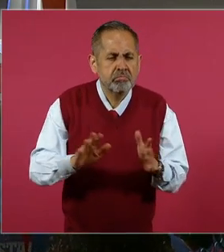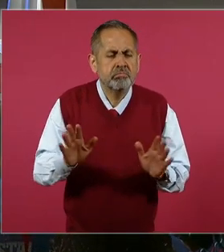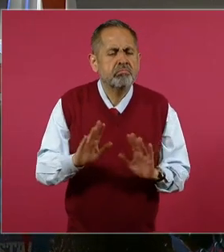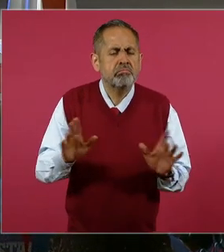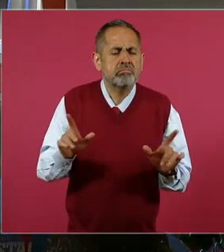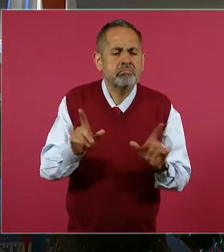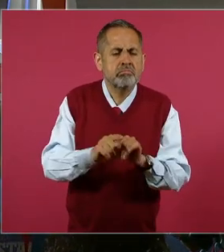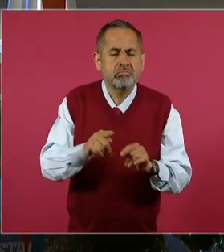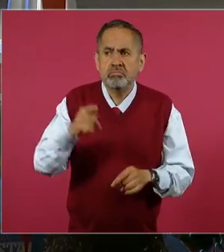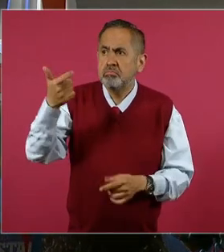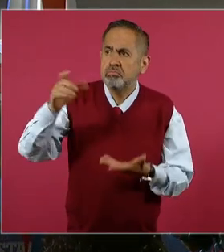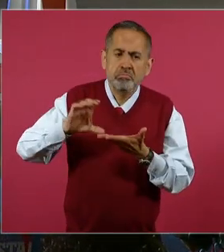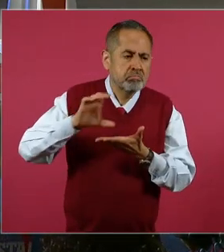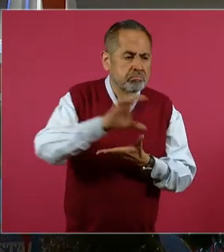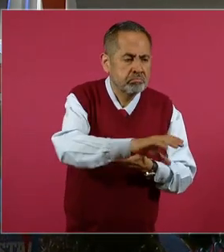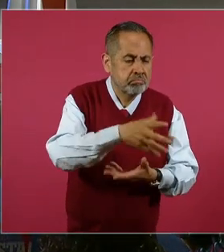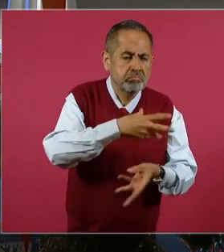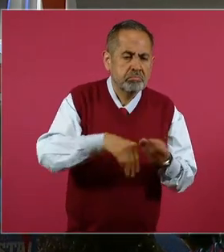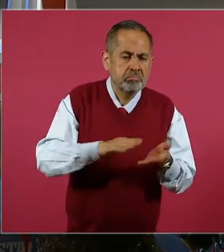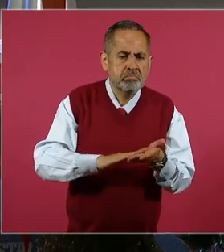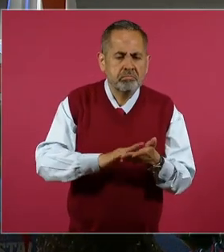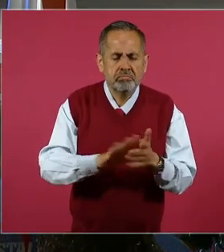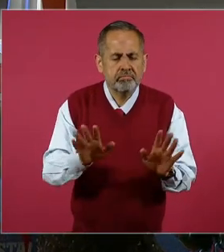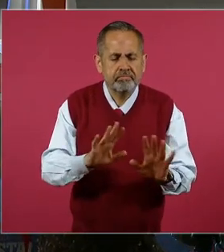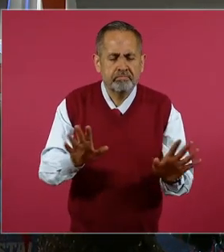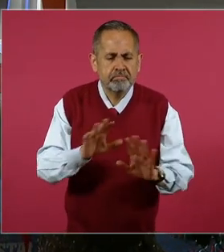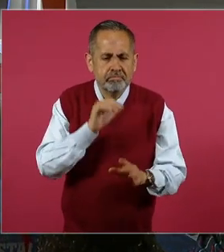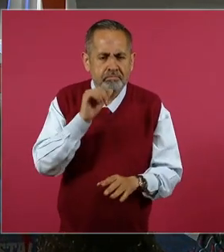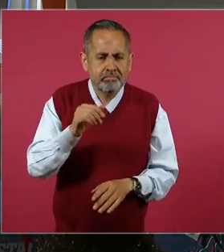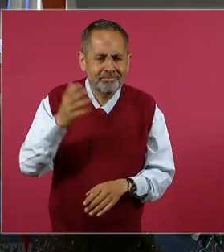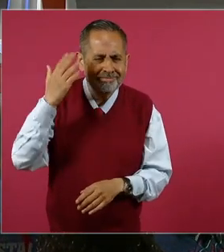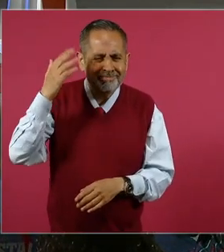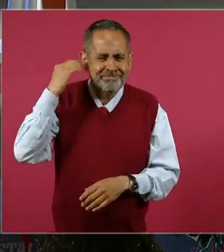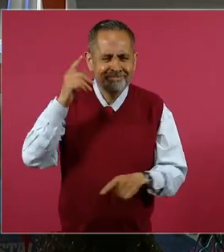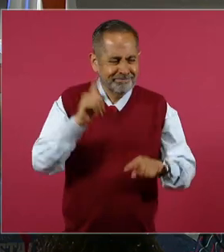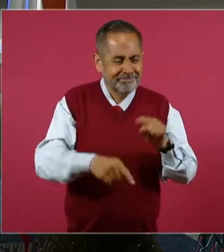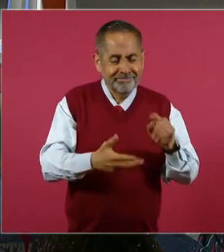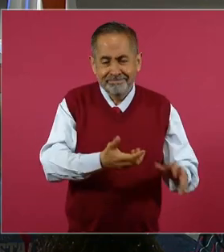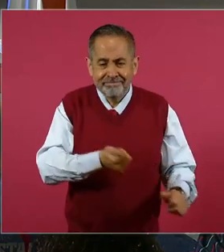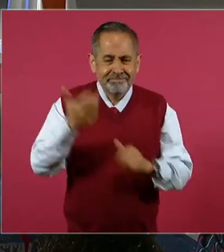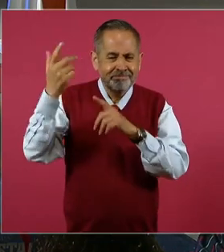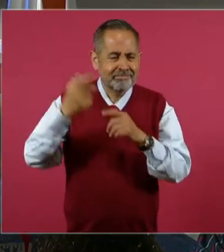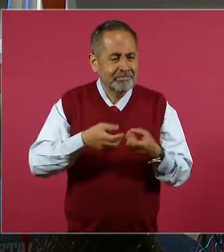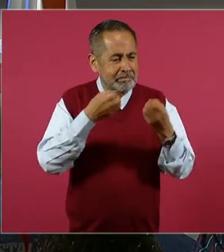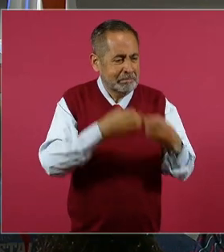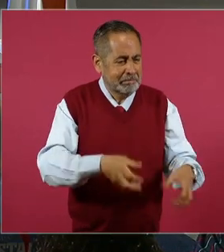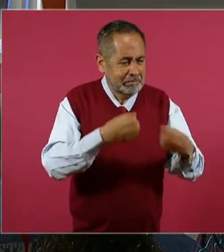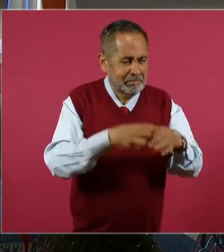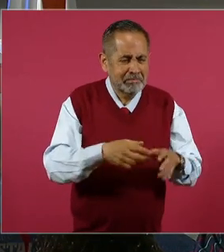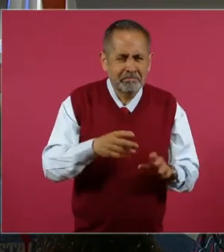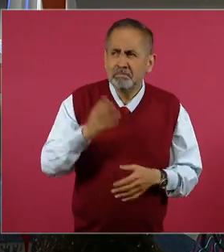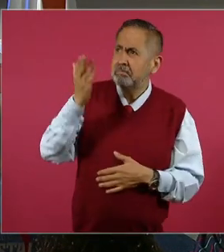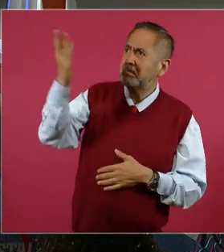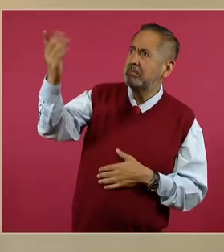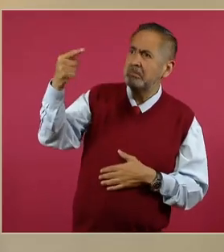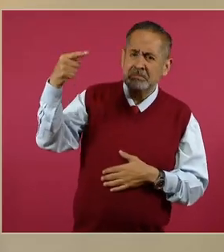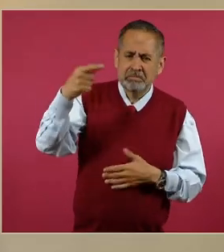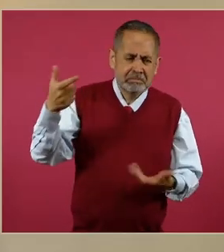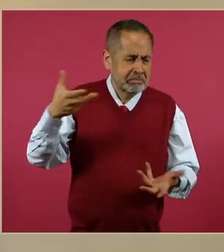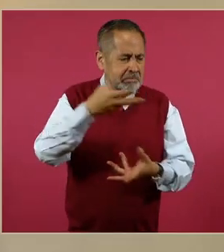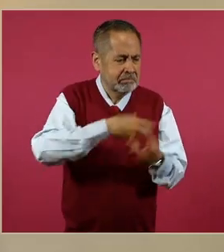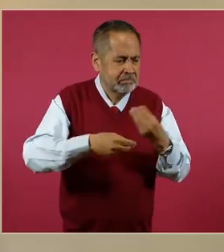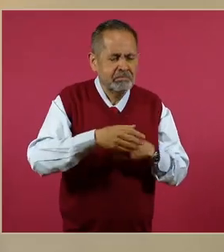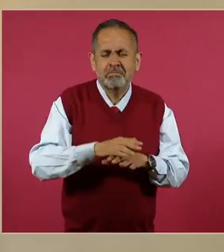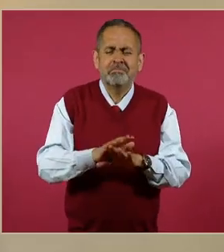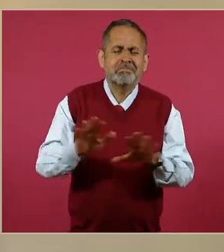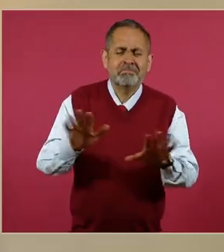en pecuniario de los agravios que le fueron causados por España, ni tiene el propósito de